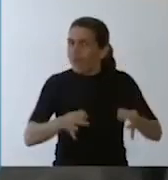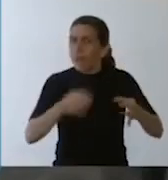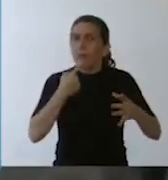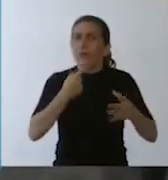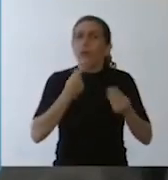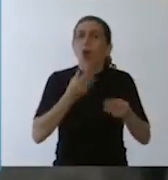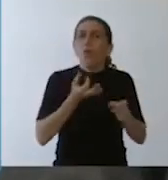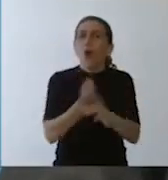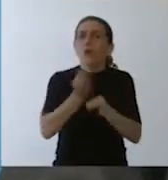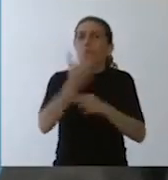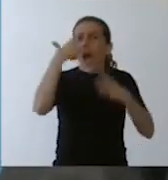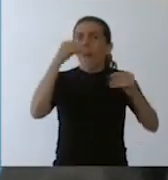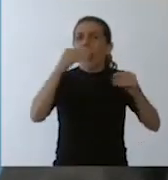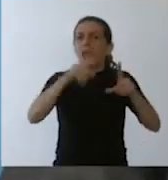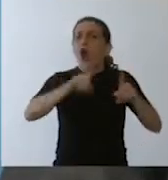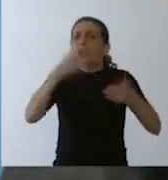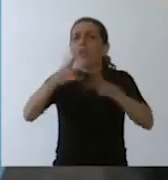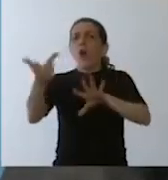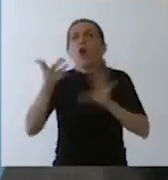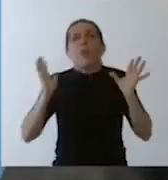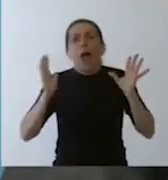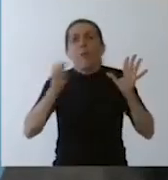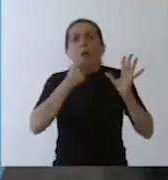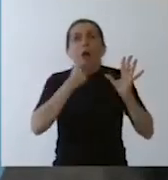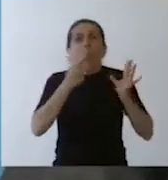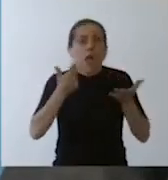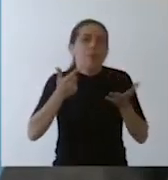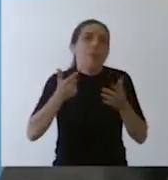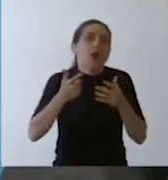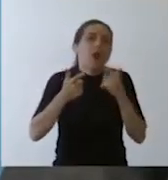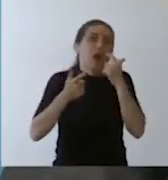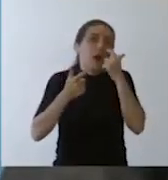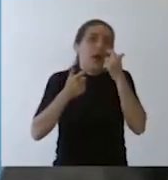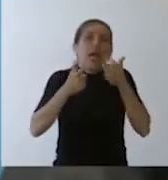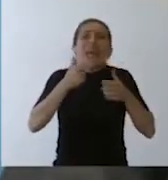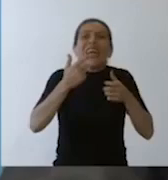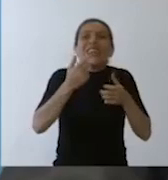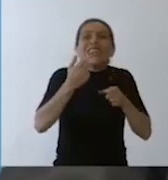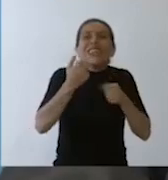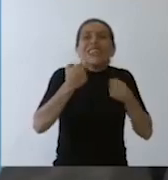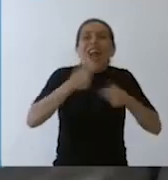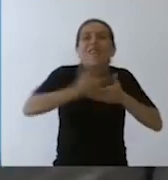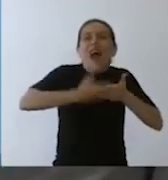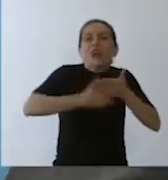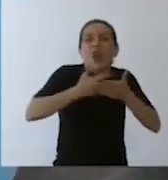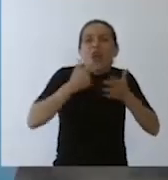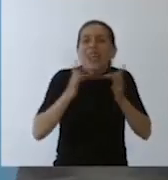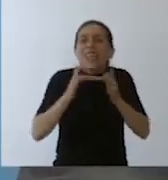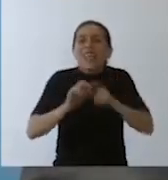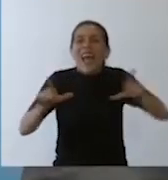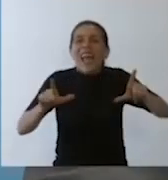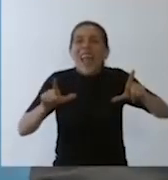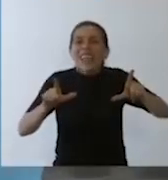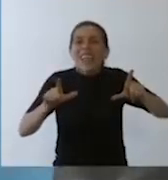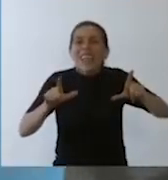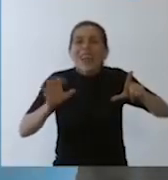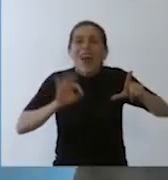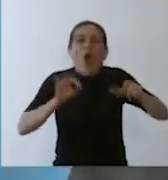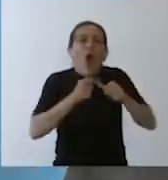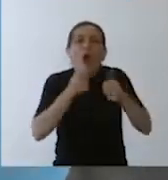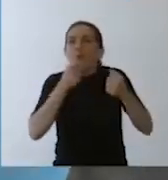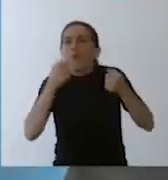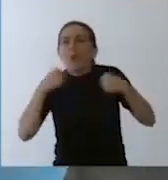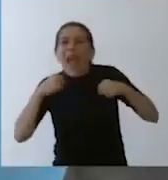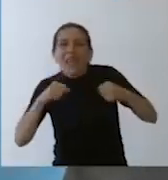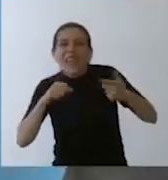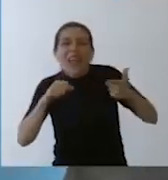de otra forma. Existe, por ejemplo, la posibilidad de trabajar teóricos en forma virtual, simuladores, es decir,